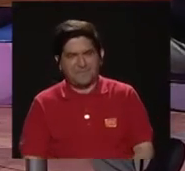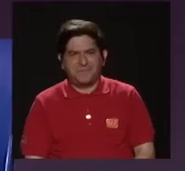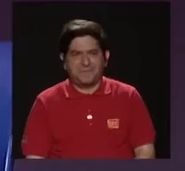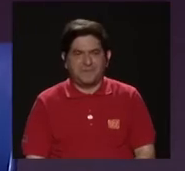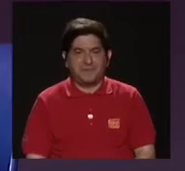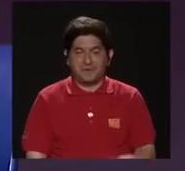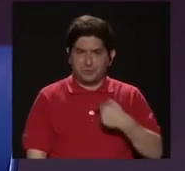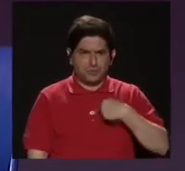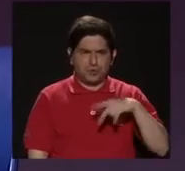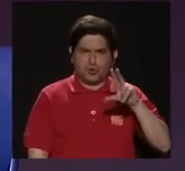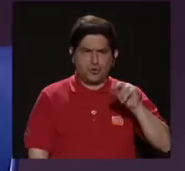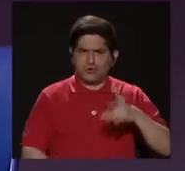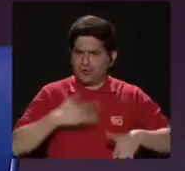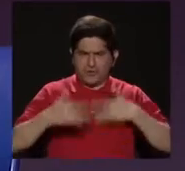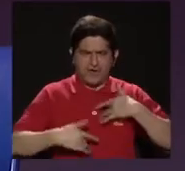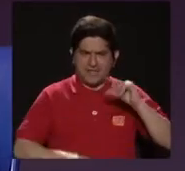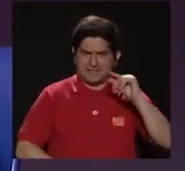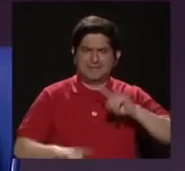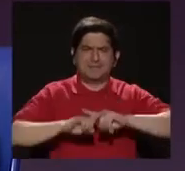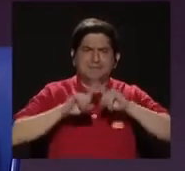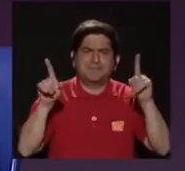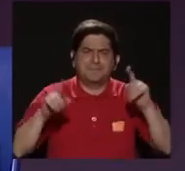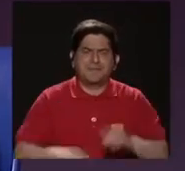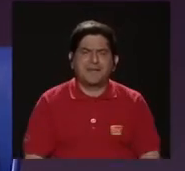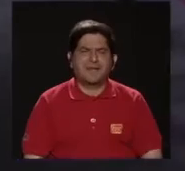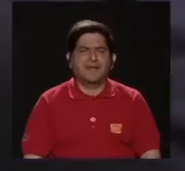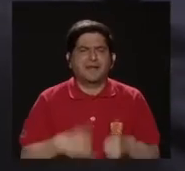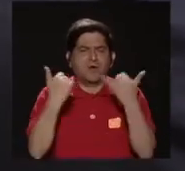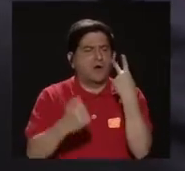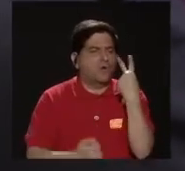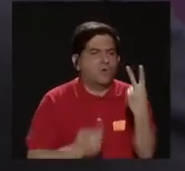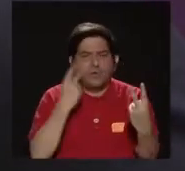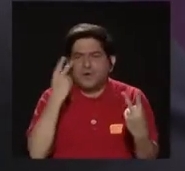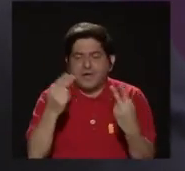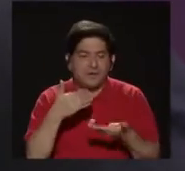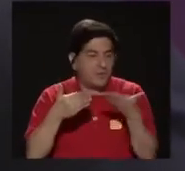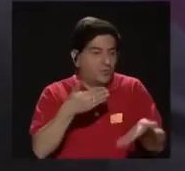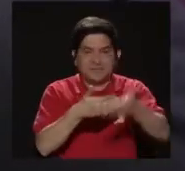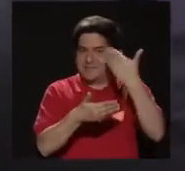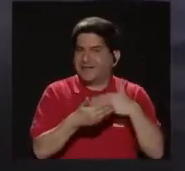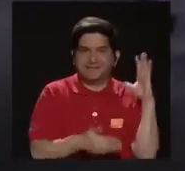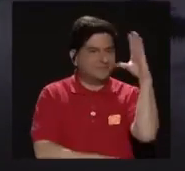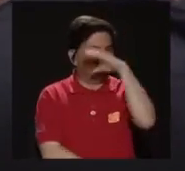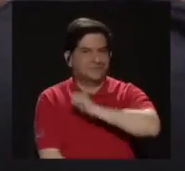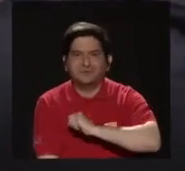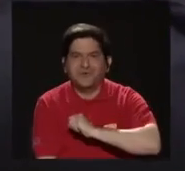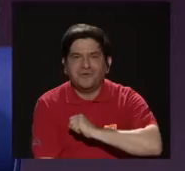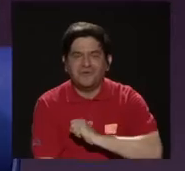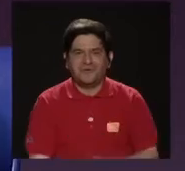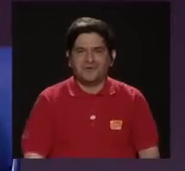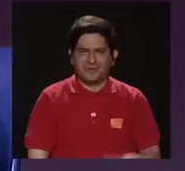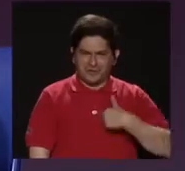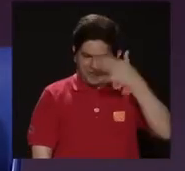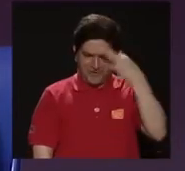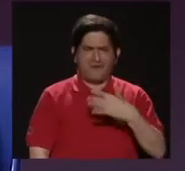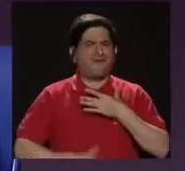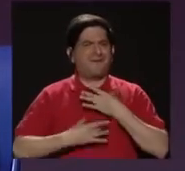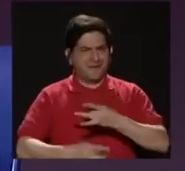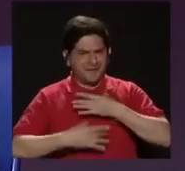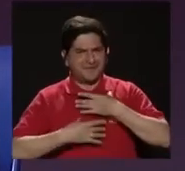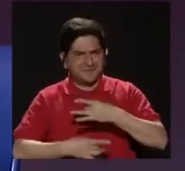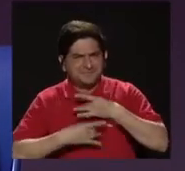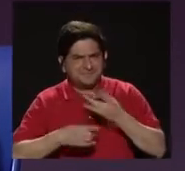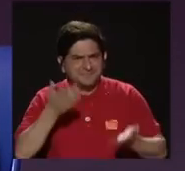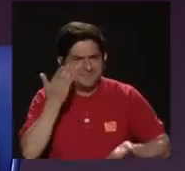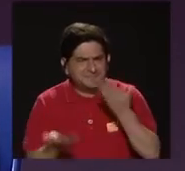lindo, no se me hizo tan corta, sino como que vi mucho de lo que no había podido ver antes. Eso me parece bien interesante, tal vez